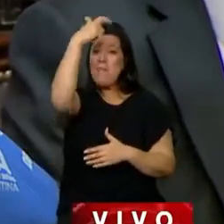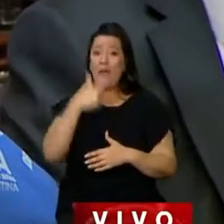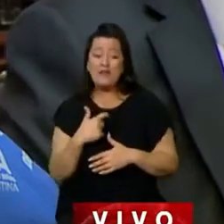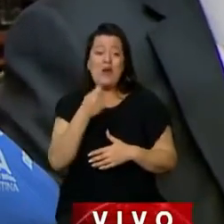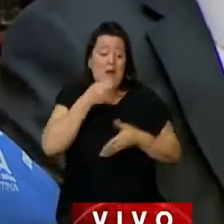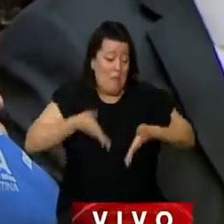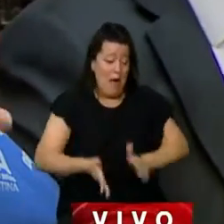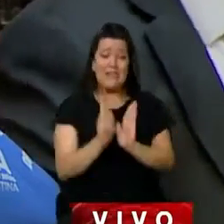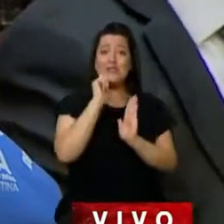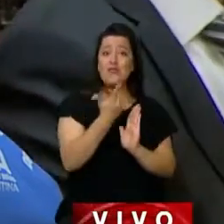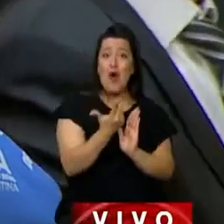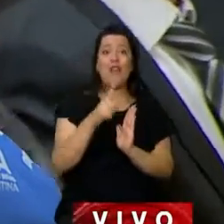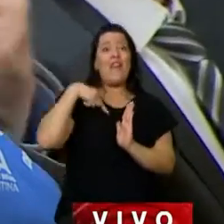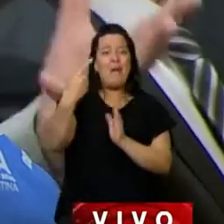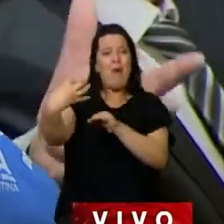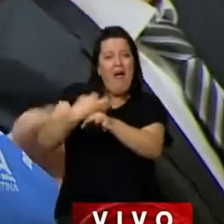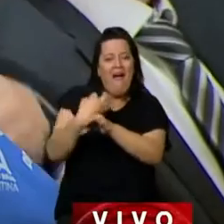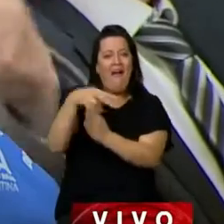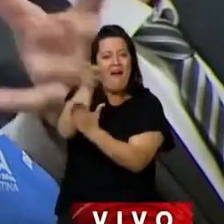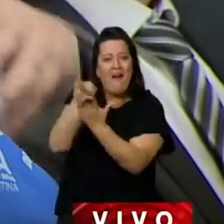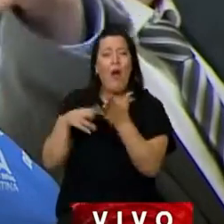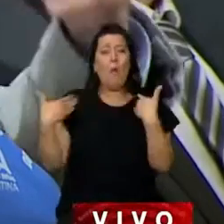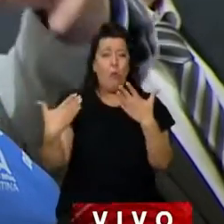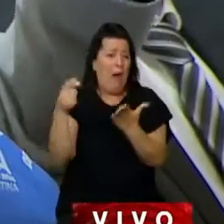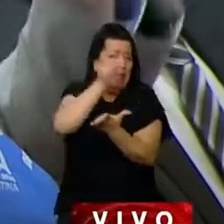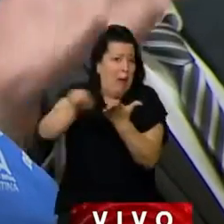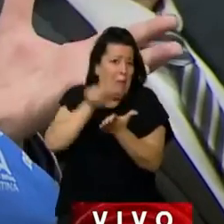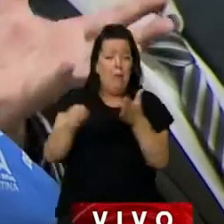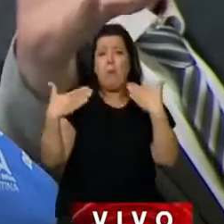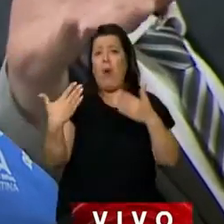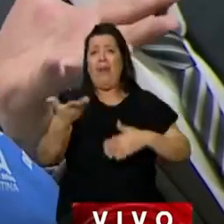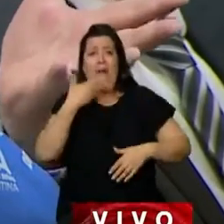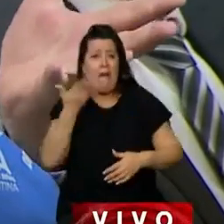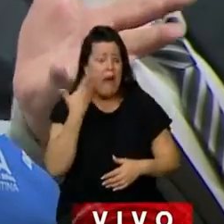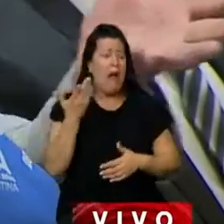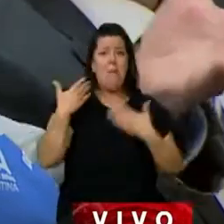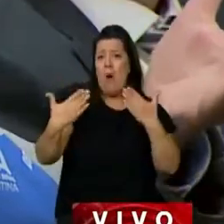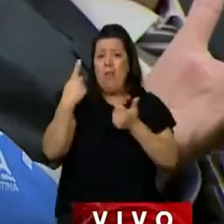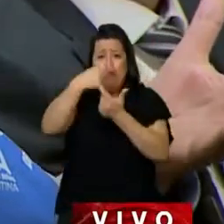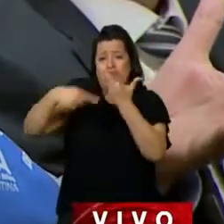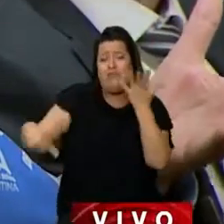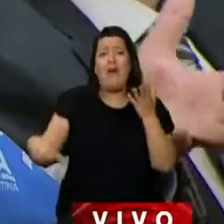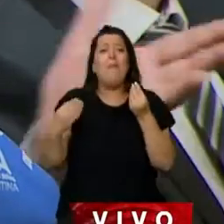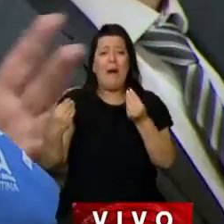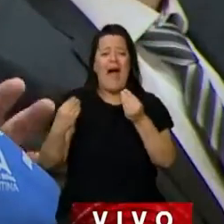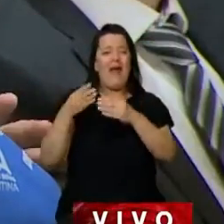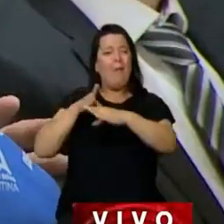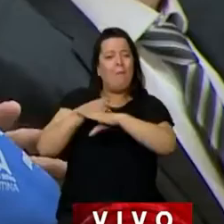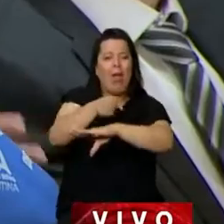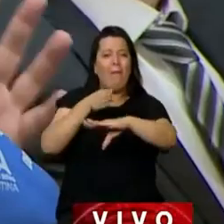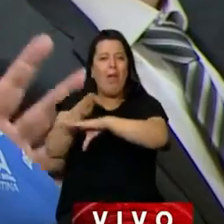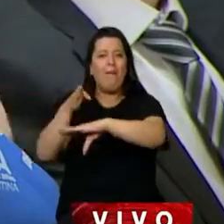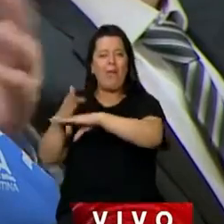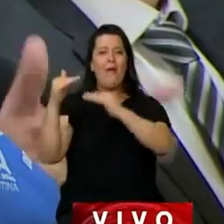aunque haya nacido sorda, pueda ser escritora, pueda hablar, pueda hacer una serie de cuestiones que tienen que ver con la posibilidad de acceder